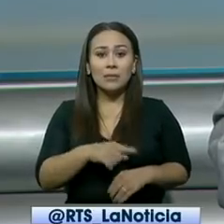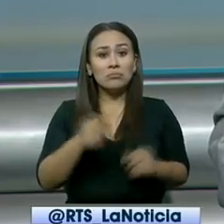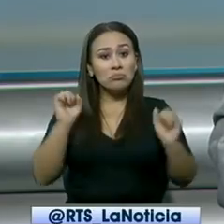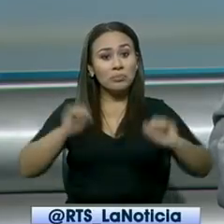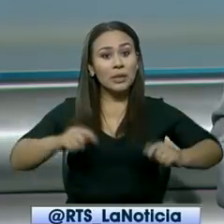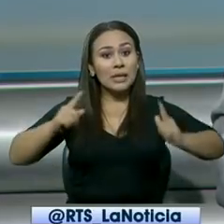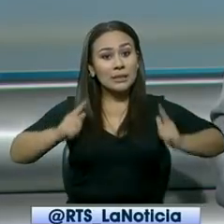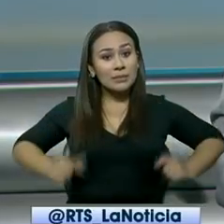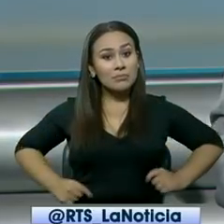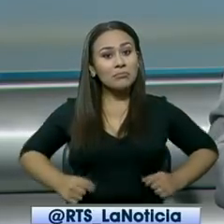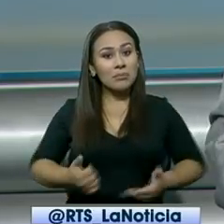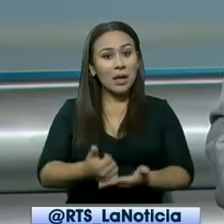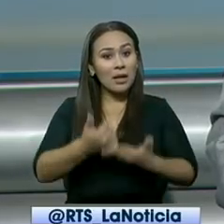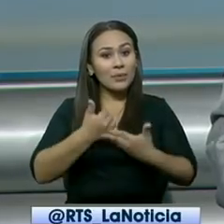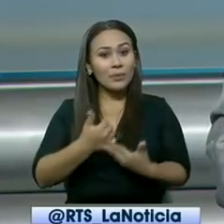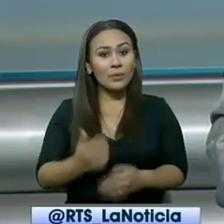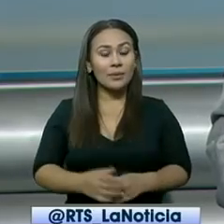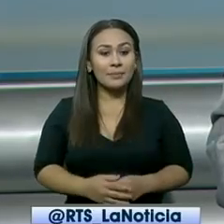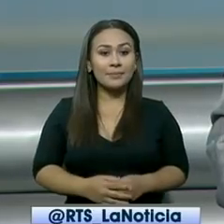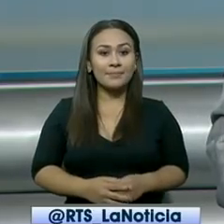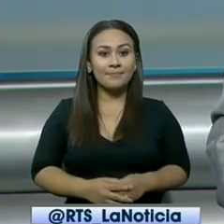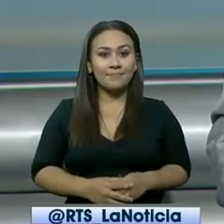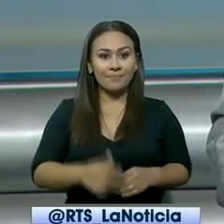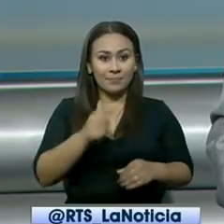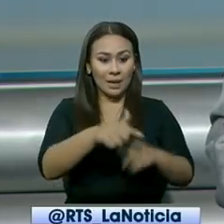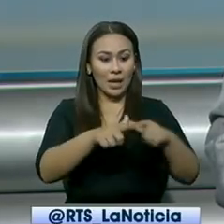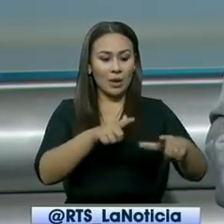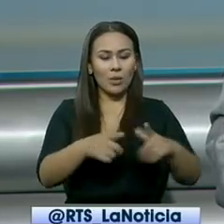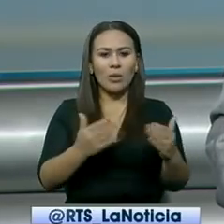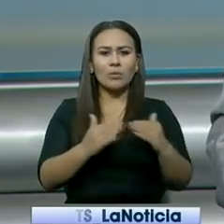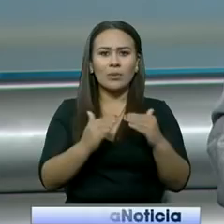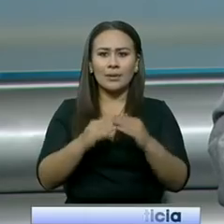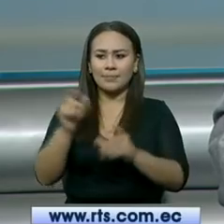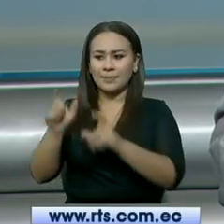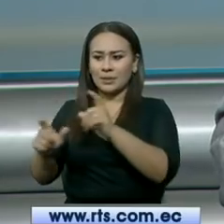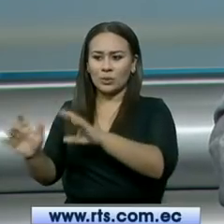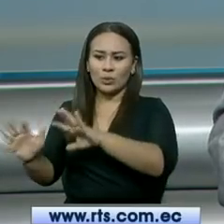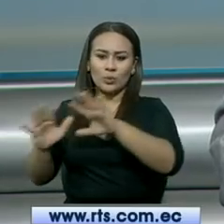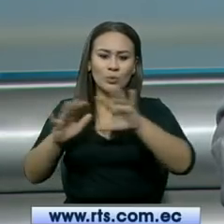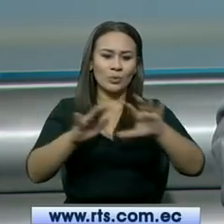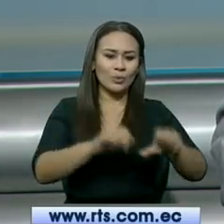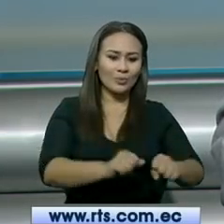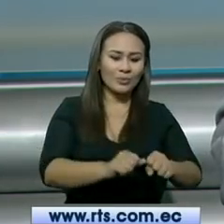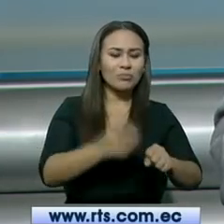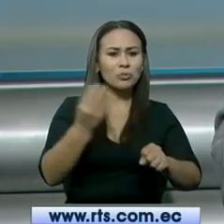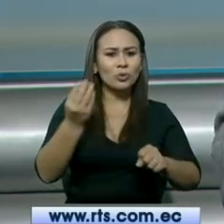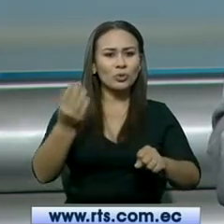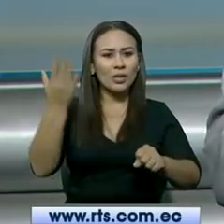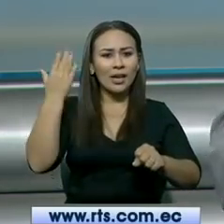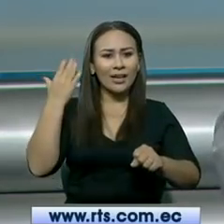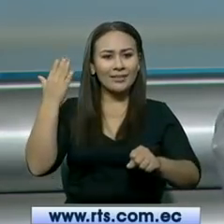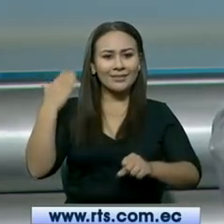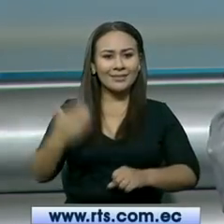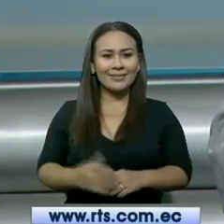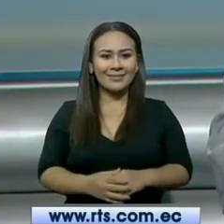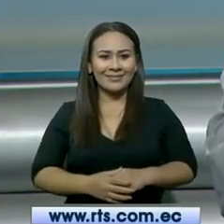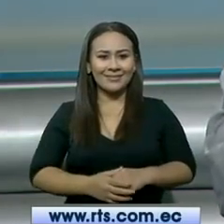incluso. La zona fue asentamiento de varias culturas ancestrales.